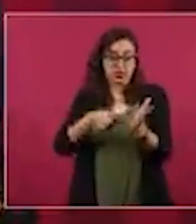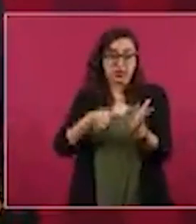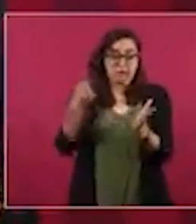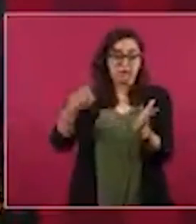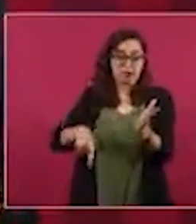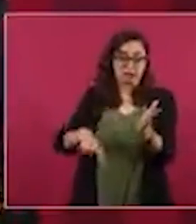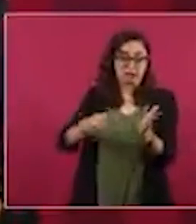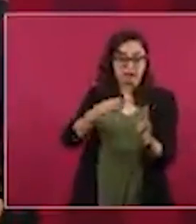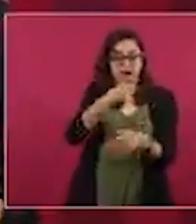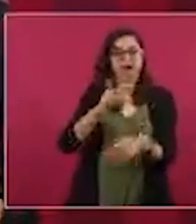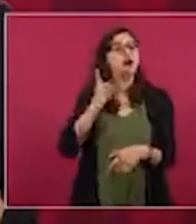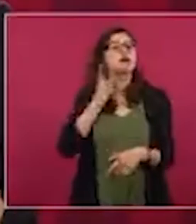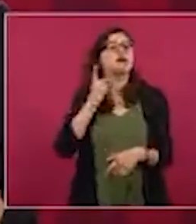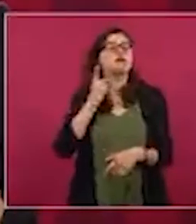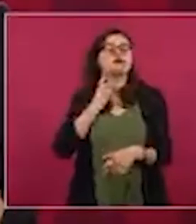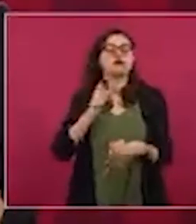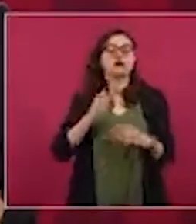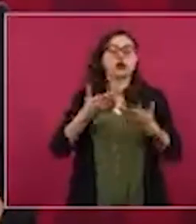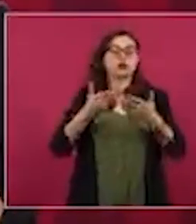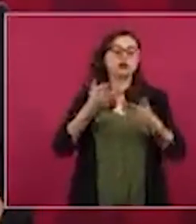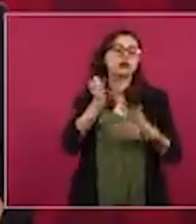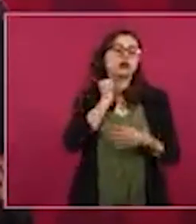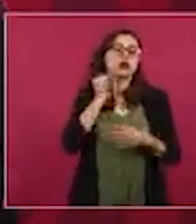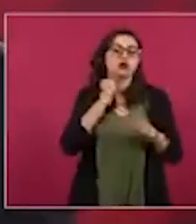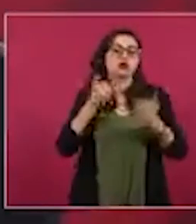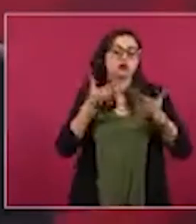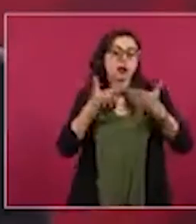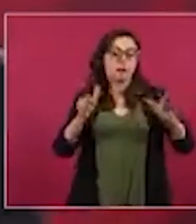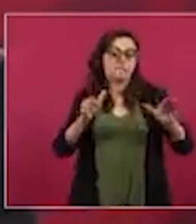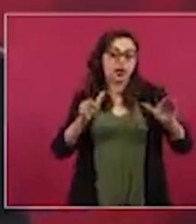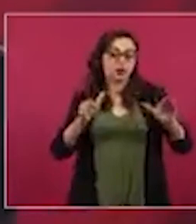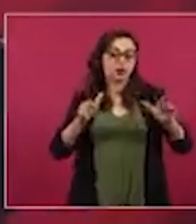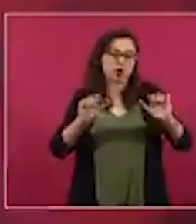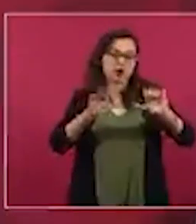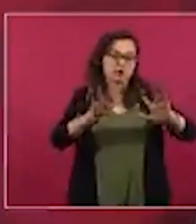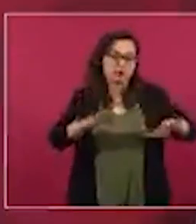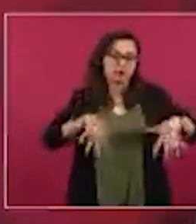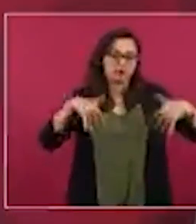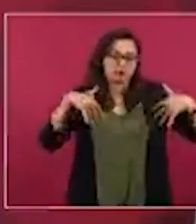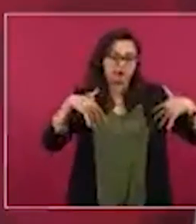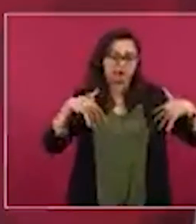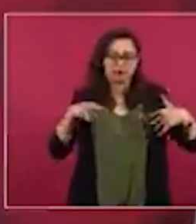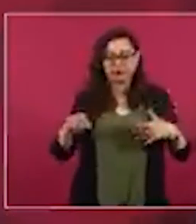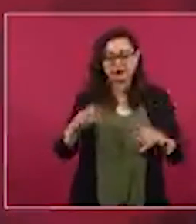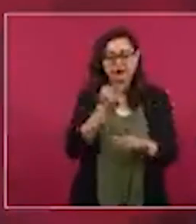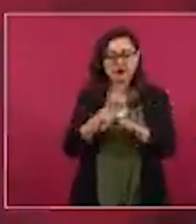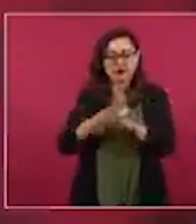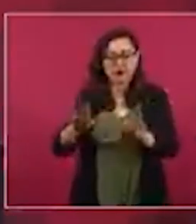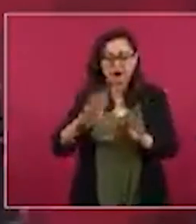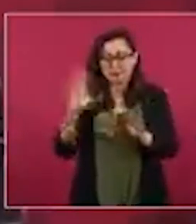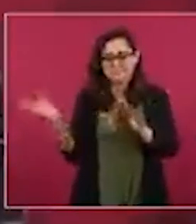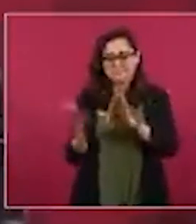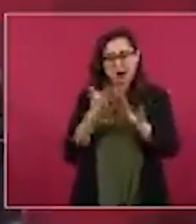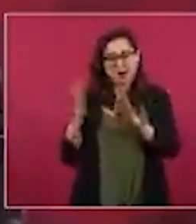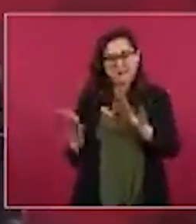Congreso, entrega el informe con todos los anexos.